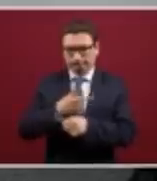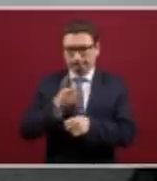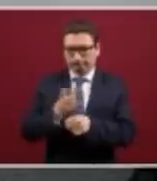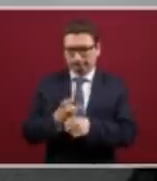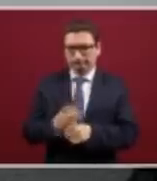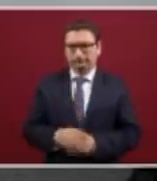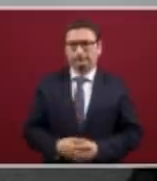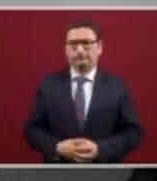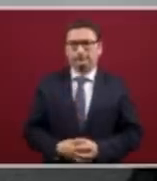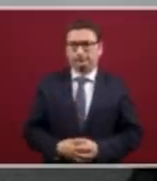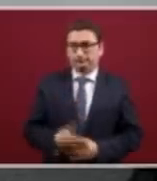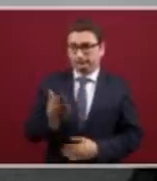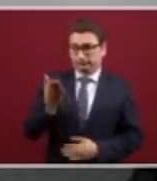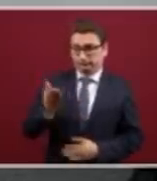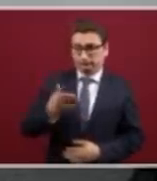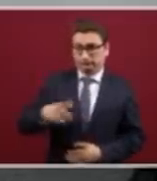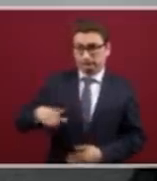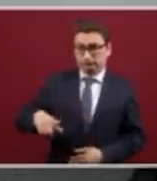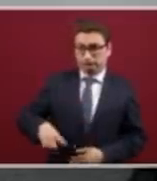a los gobernadores